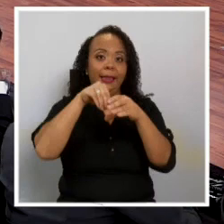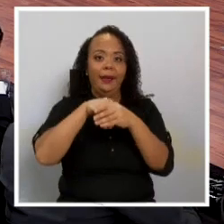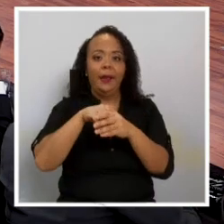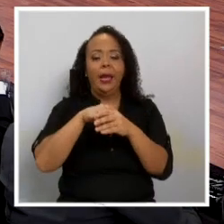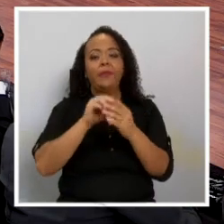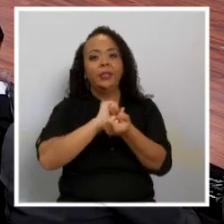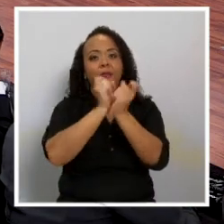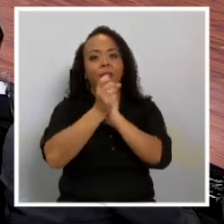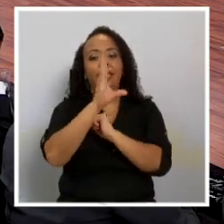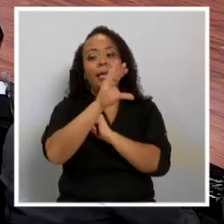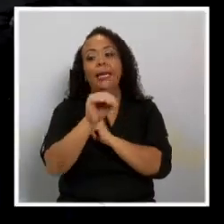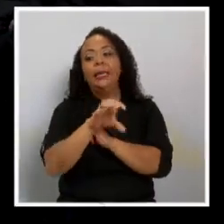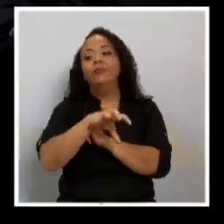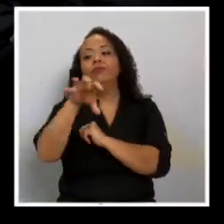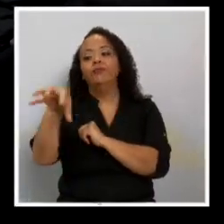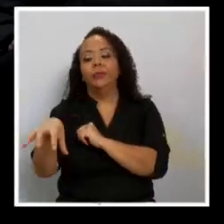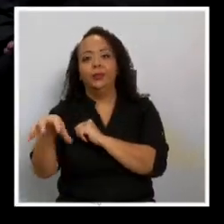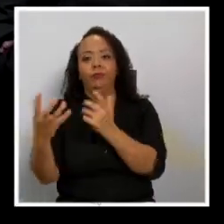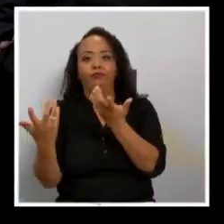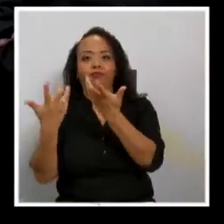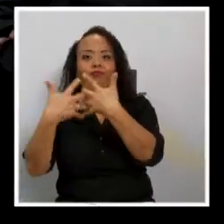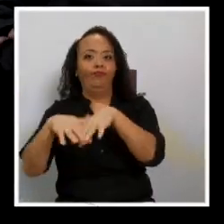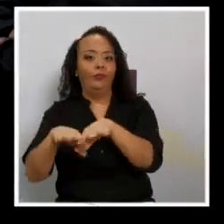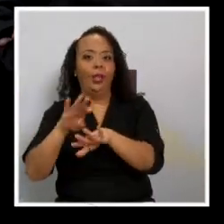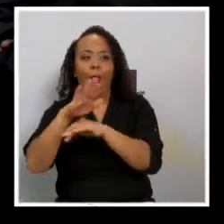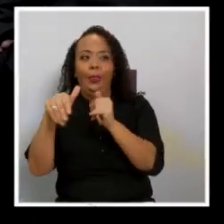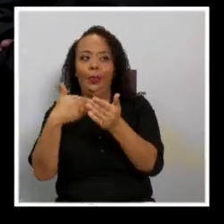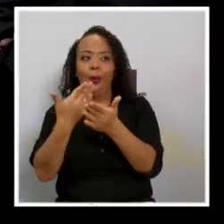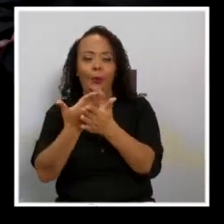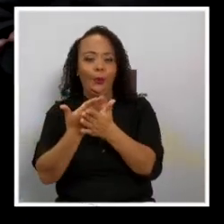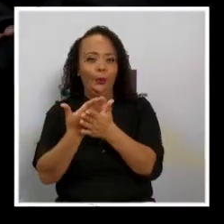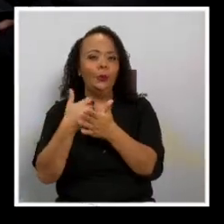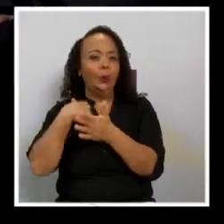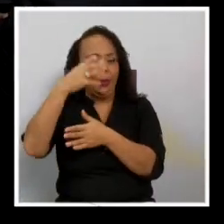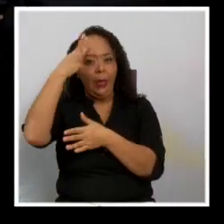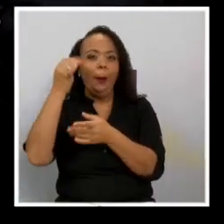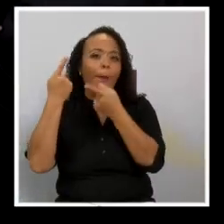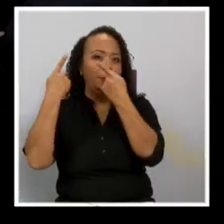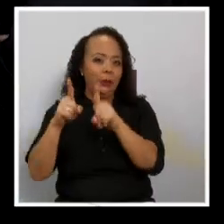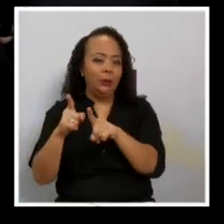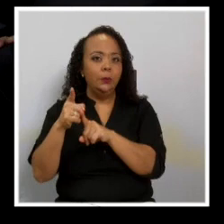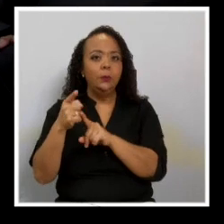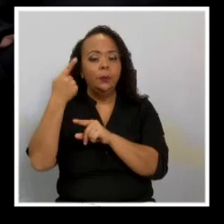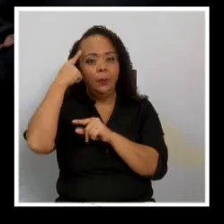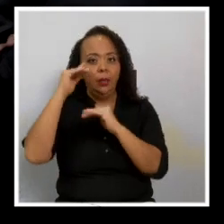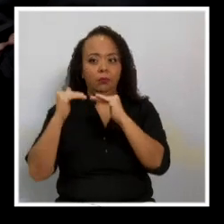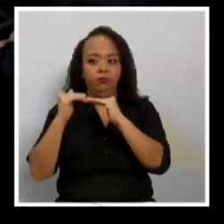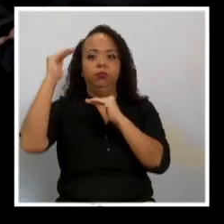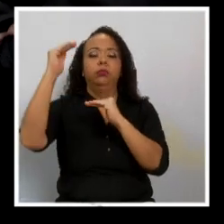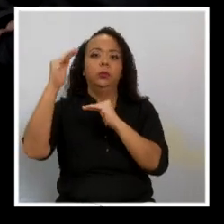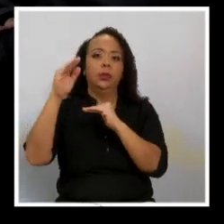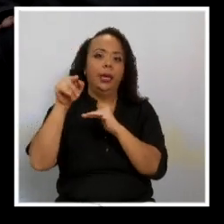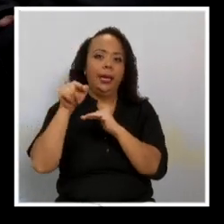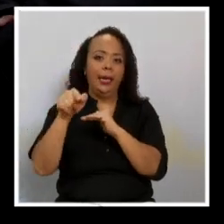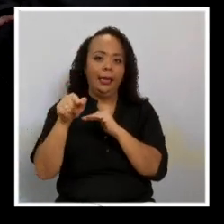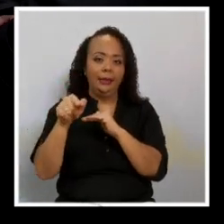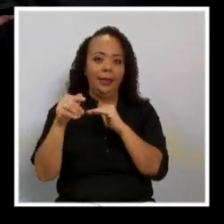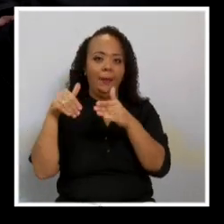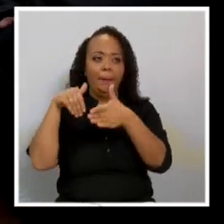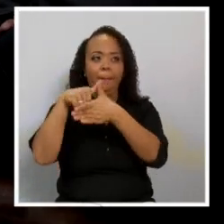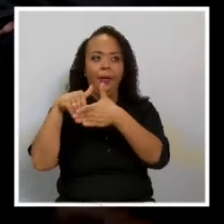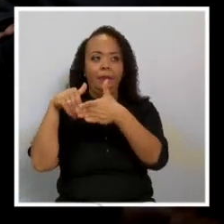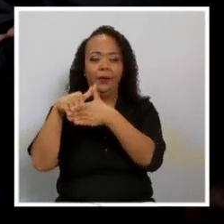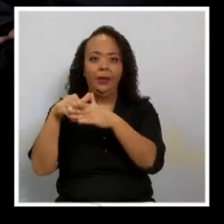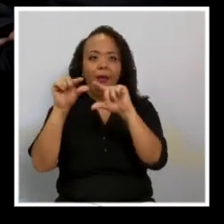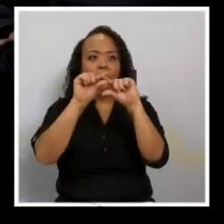Restauración ahí, y el tercer era una combinación de todos esos, que fue lo que finalmente se dio para que inclusive superara, digamos, esa barrera